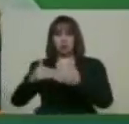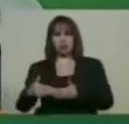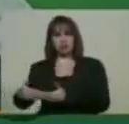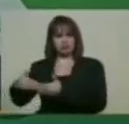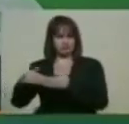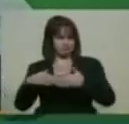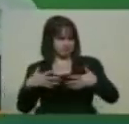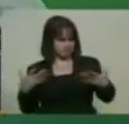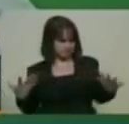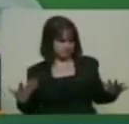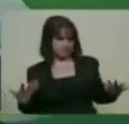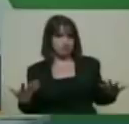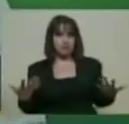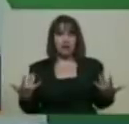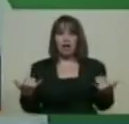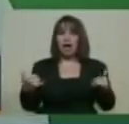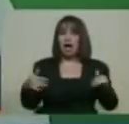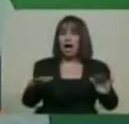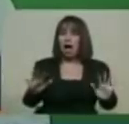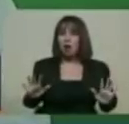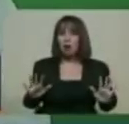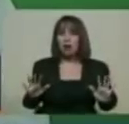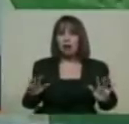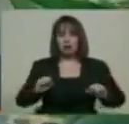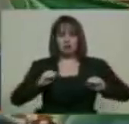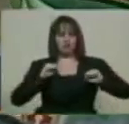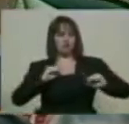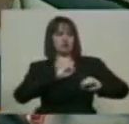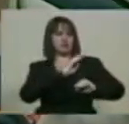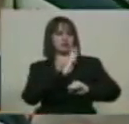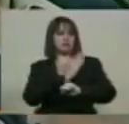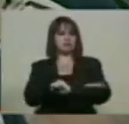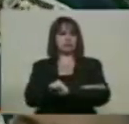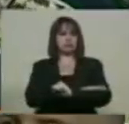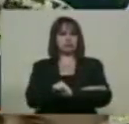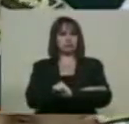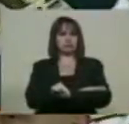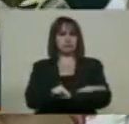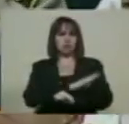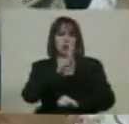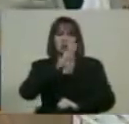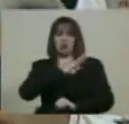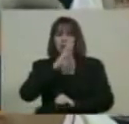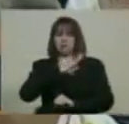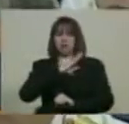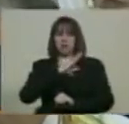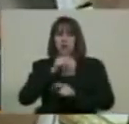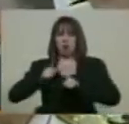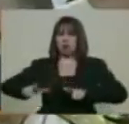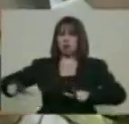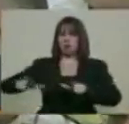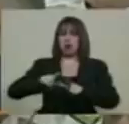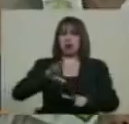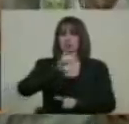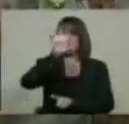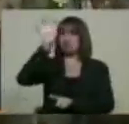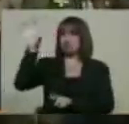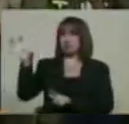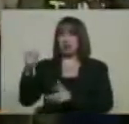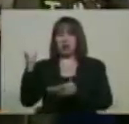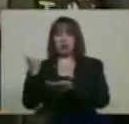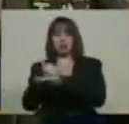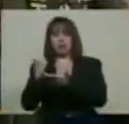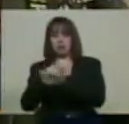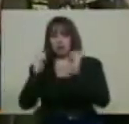que ahora ha sido retomada con fuerza por los sectores extremistas del Ku Klux